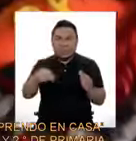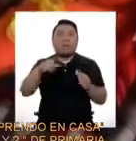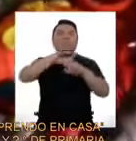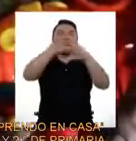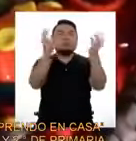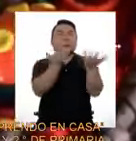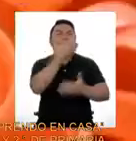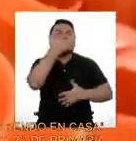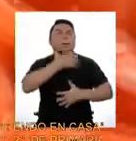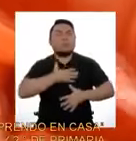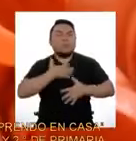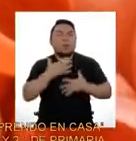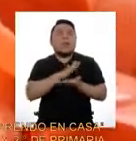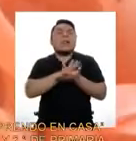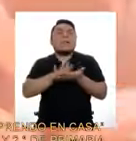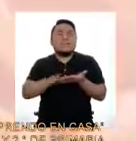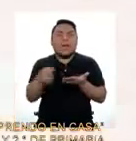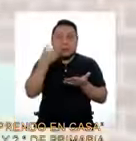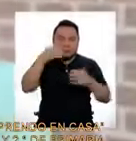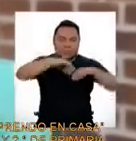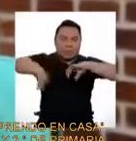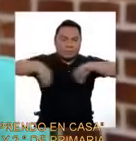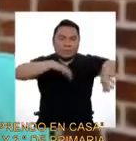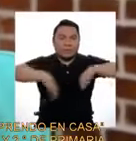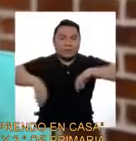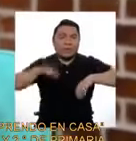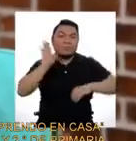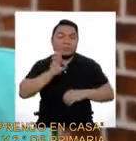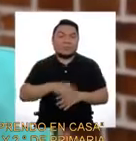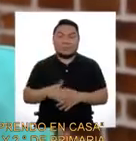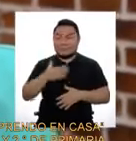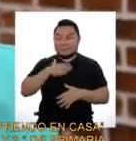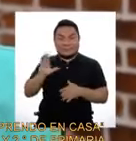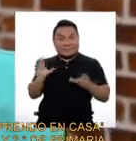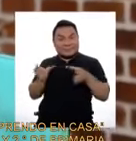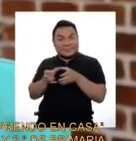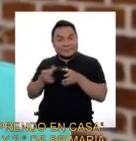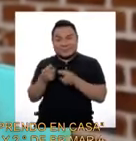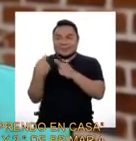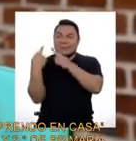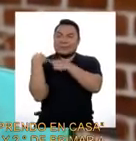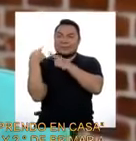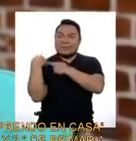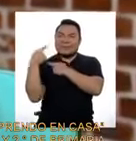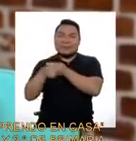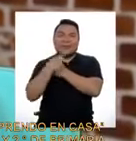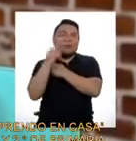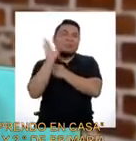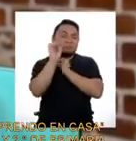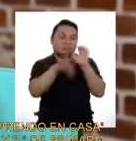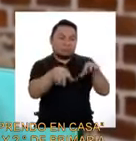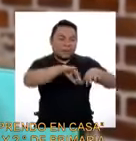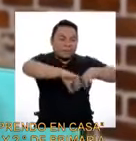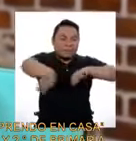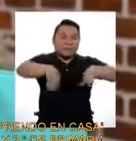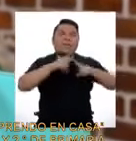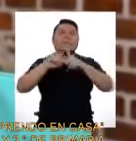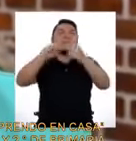qué no ponerle color? Recio Mancaes se encarga básicamente de recoger los materiales reciclables de las